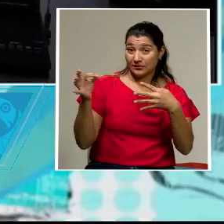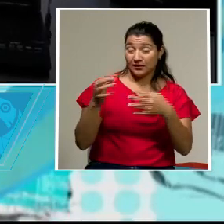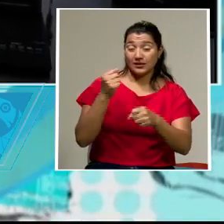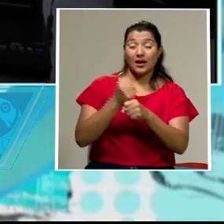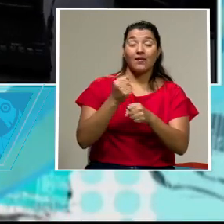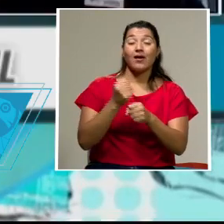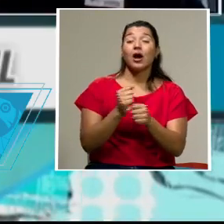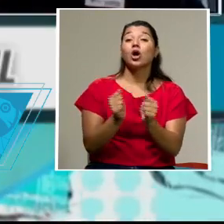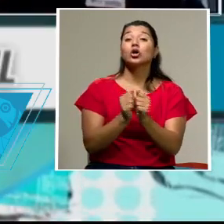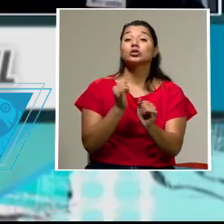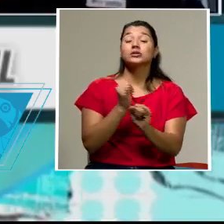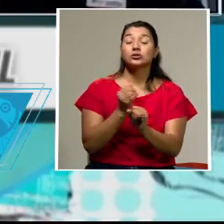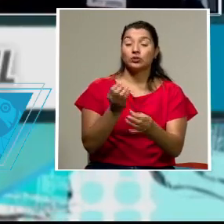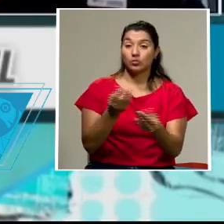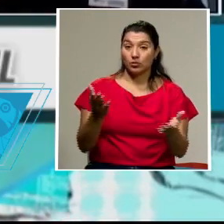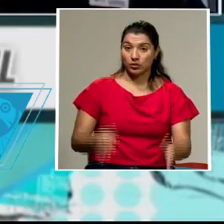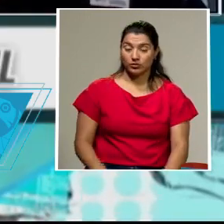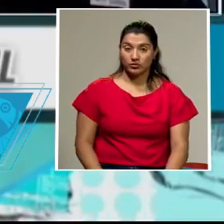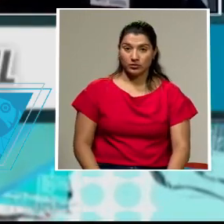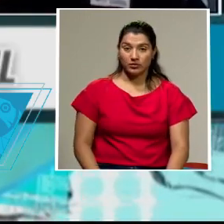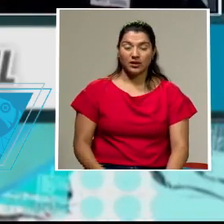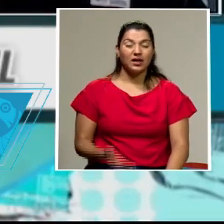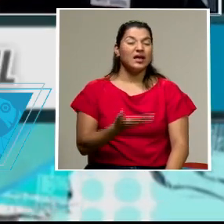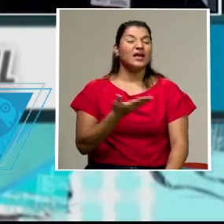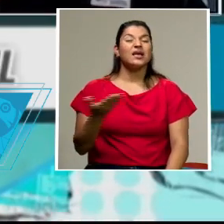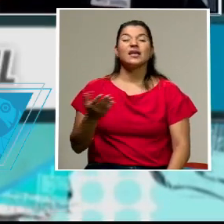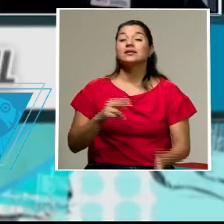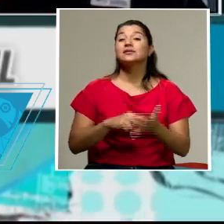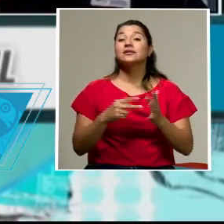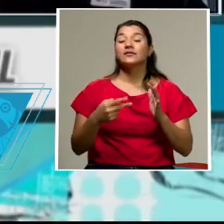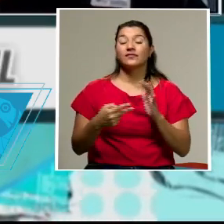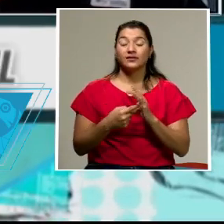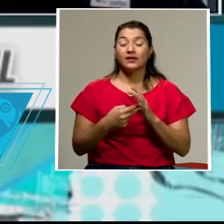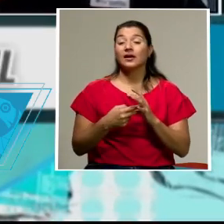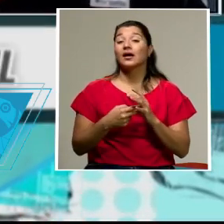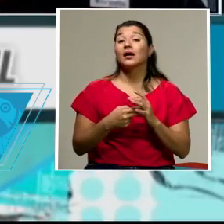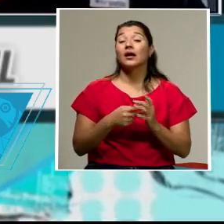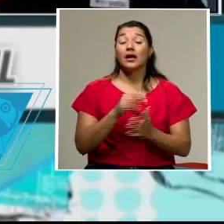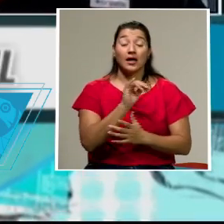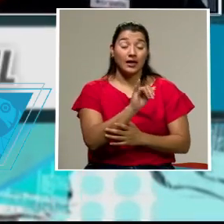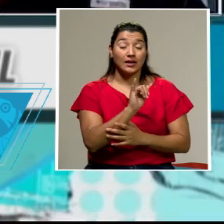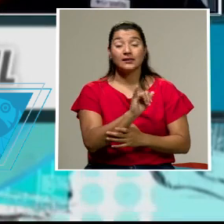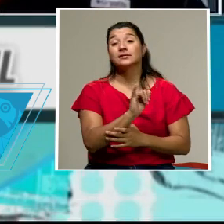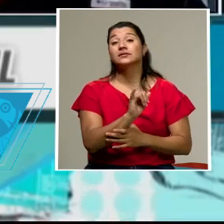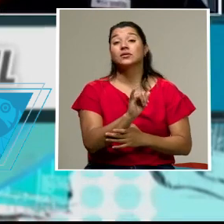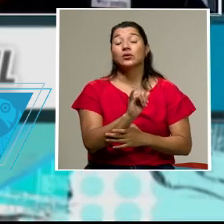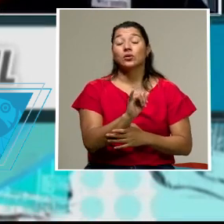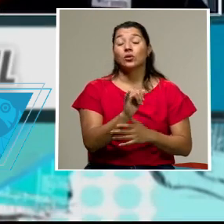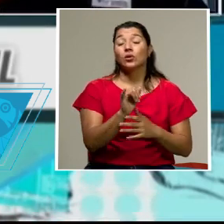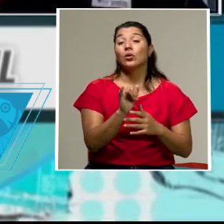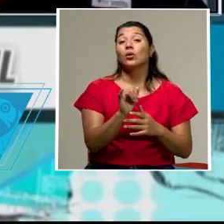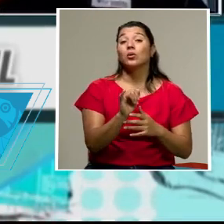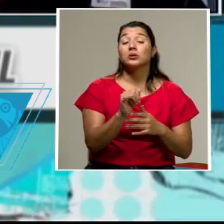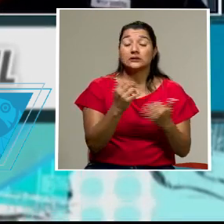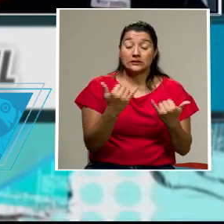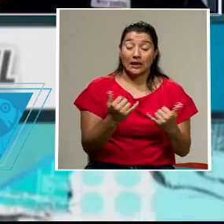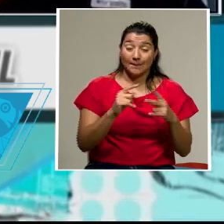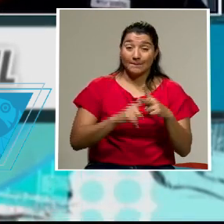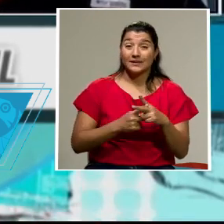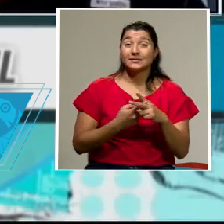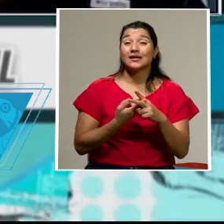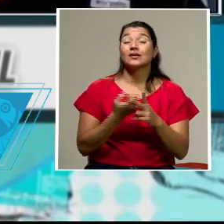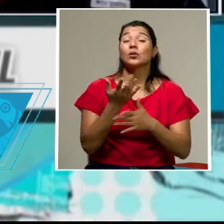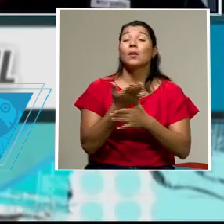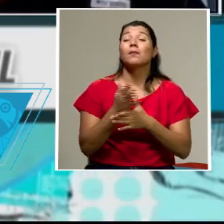públicos. Finalmente, ¿qué significa este prototipo ya entrando en esta etapa final quizá